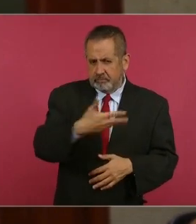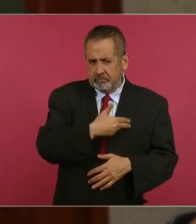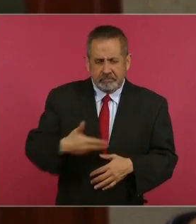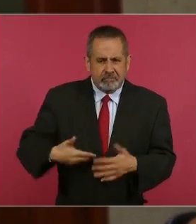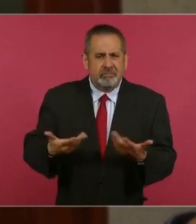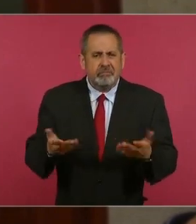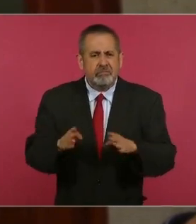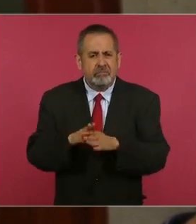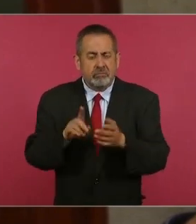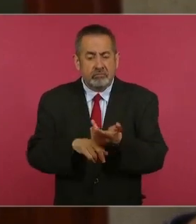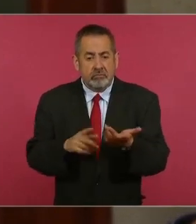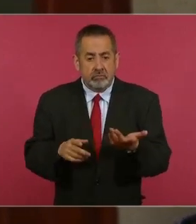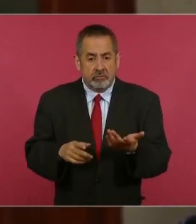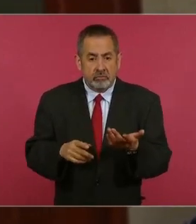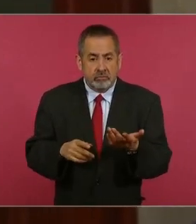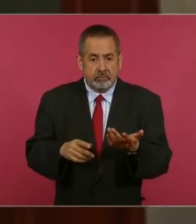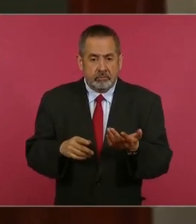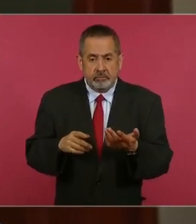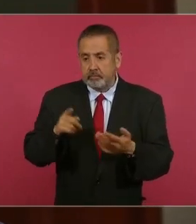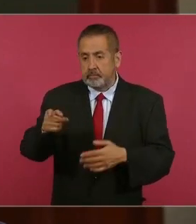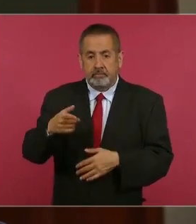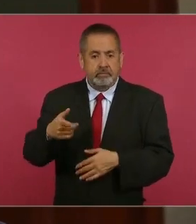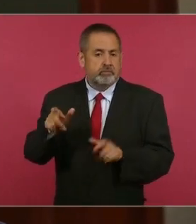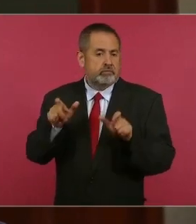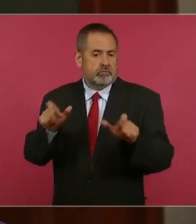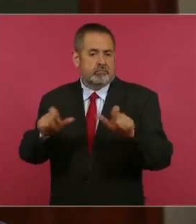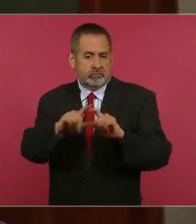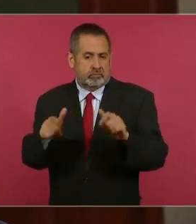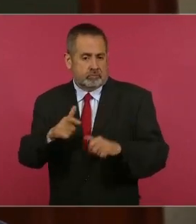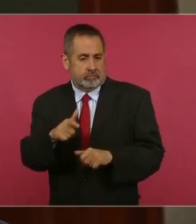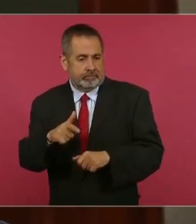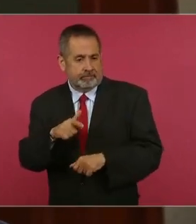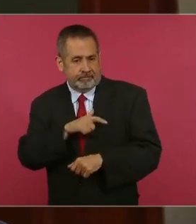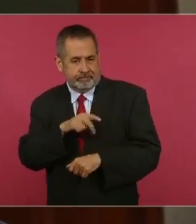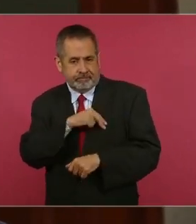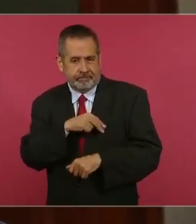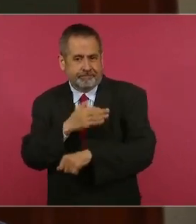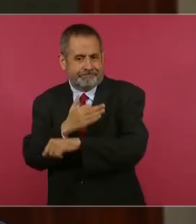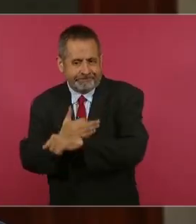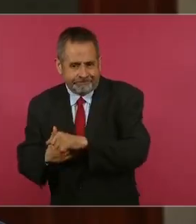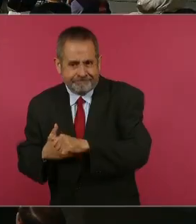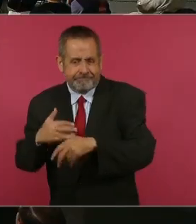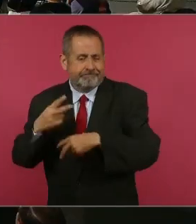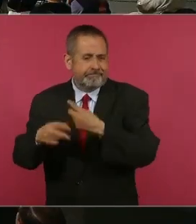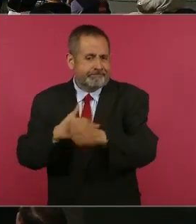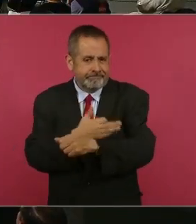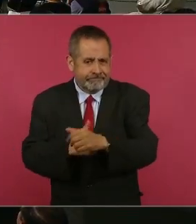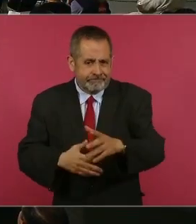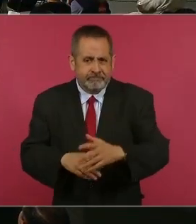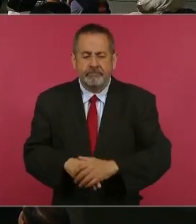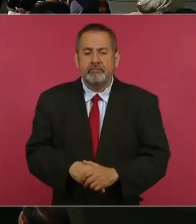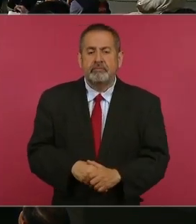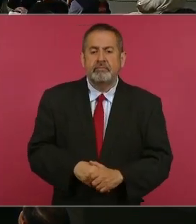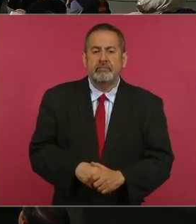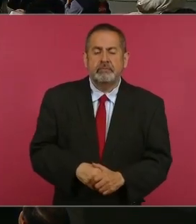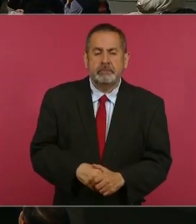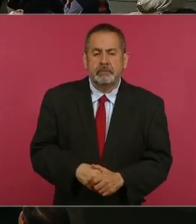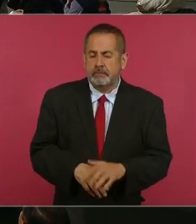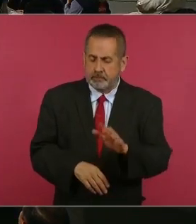presidente, que llegó tarde la Guardia Nacional y el Ejército a esta zona, presidente. No, es que había una situación